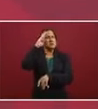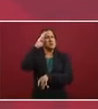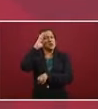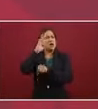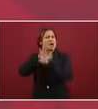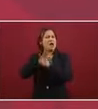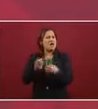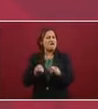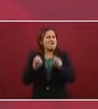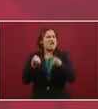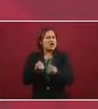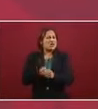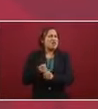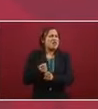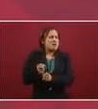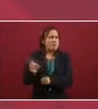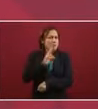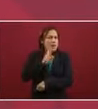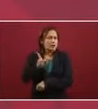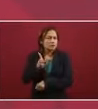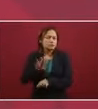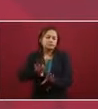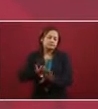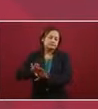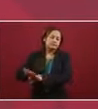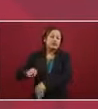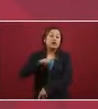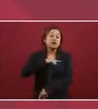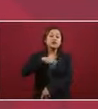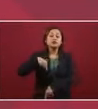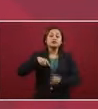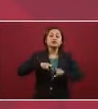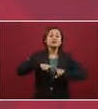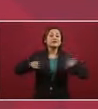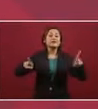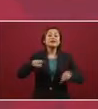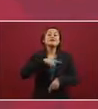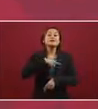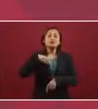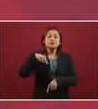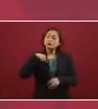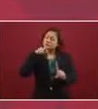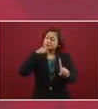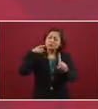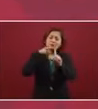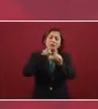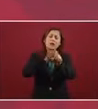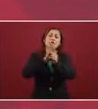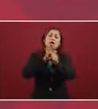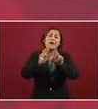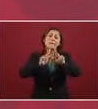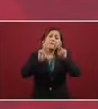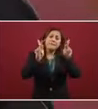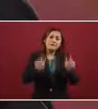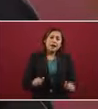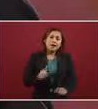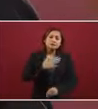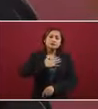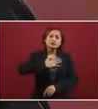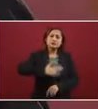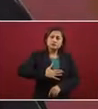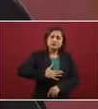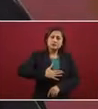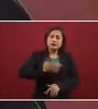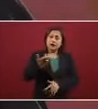tranquilidad son frutos de la justicia, es una concepción distinta, es un nuevo paradigma. Entonces nos va a llevar a lo